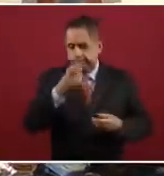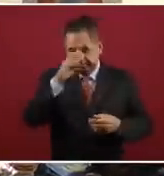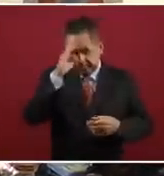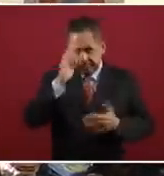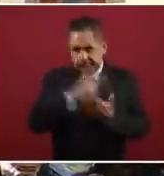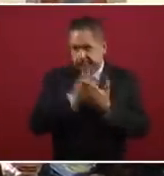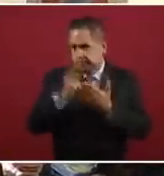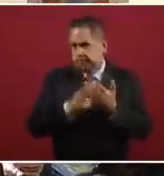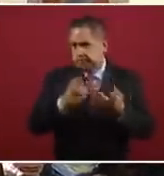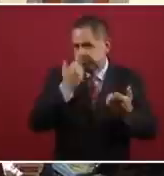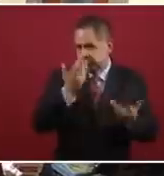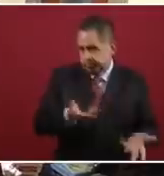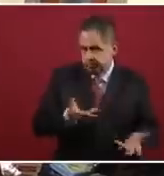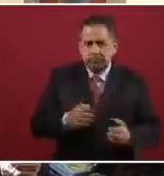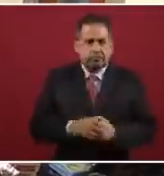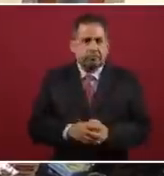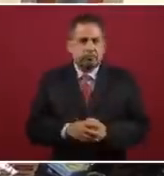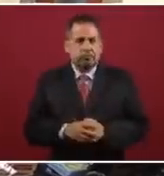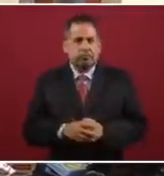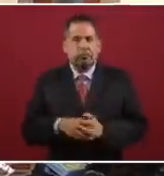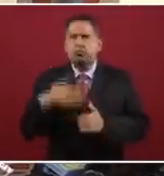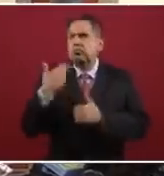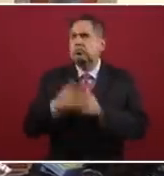a plantar